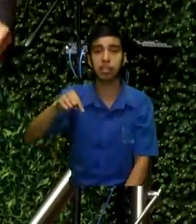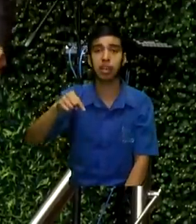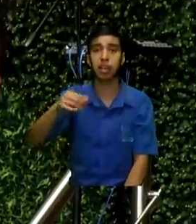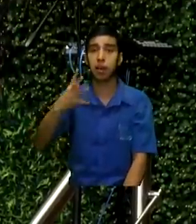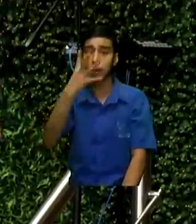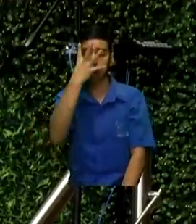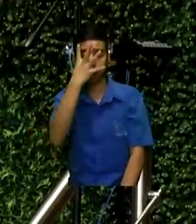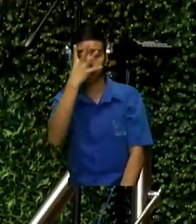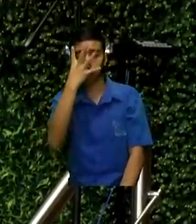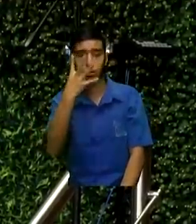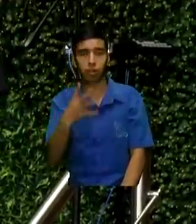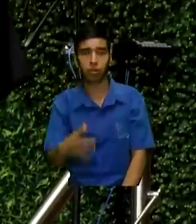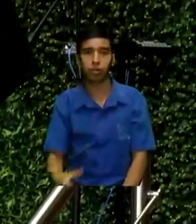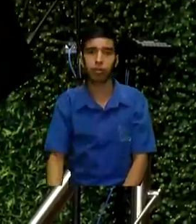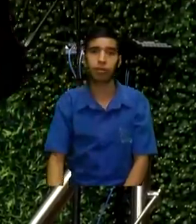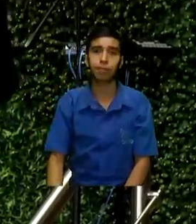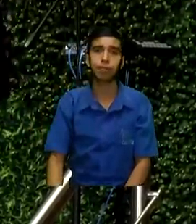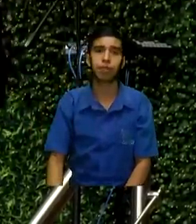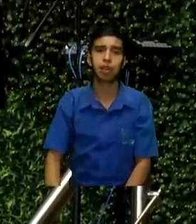corazón.